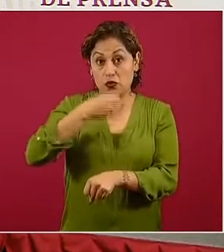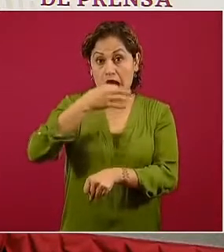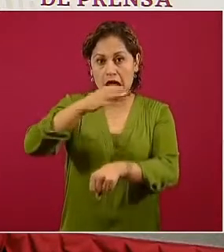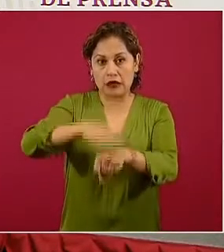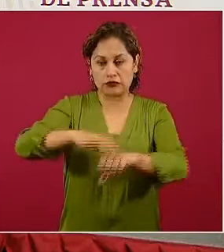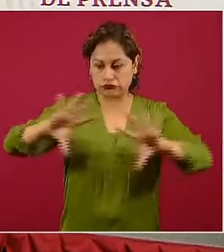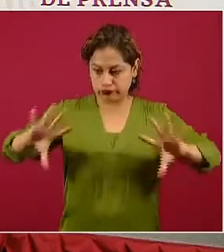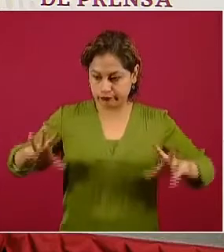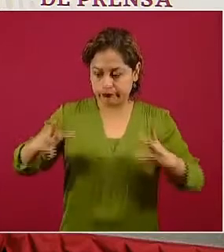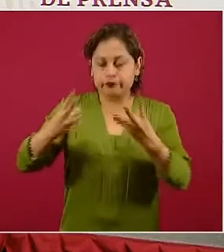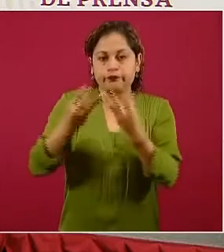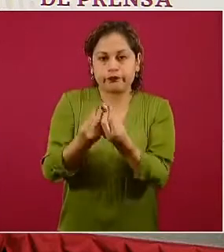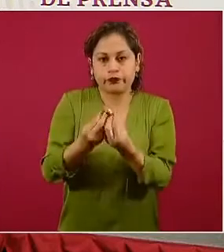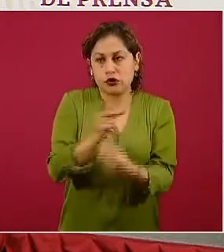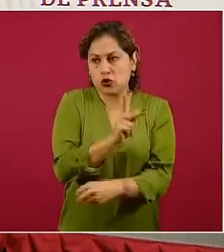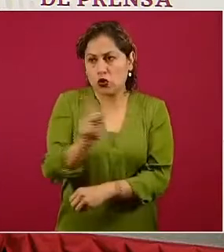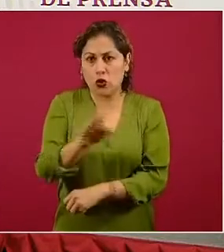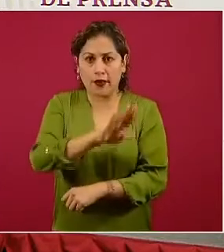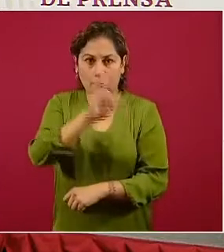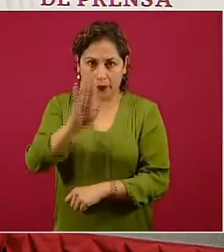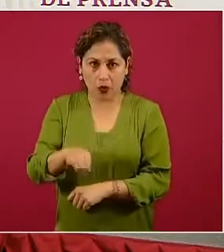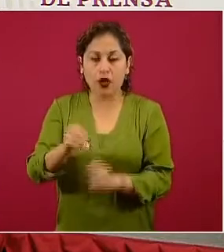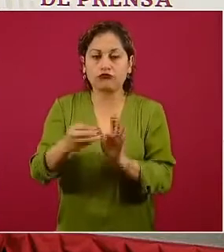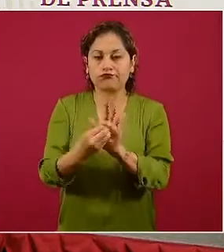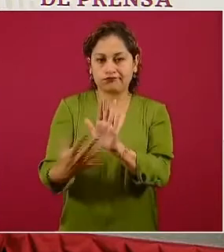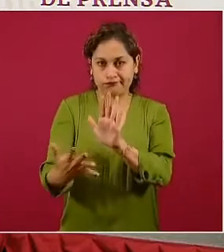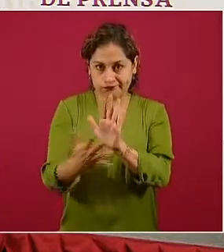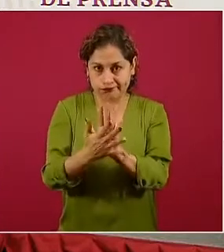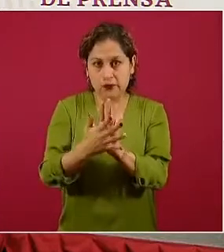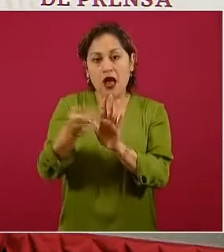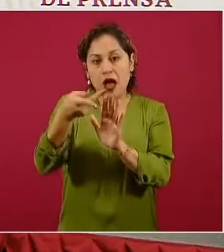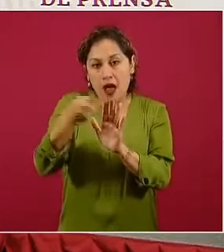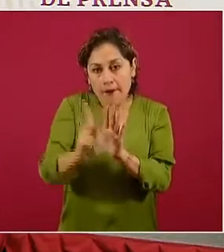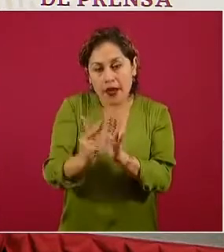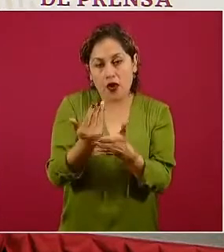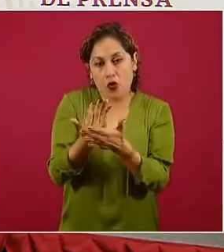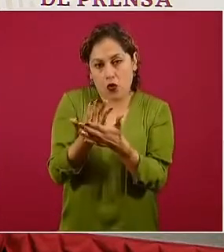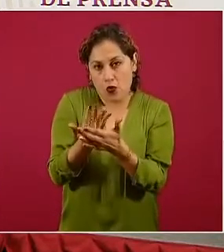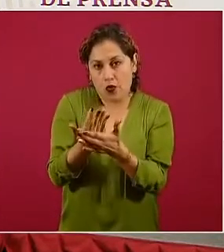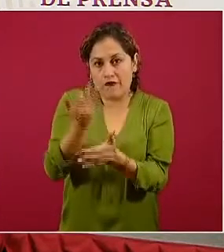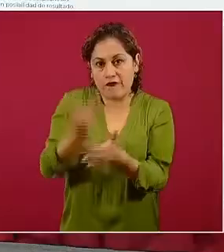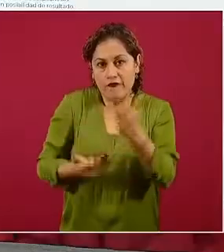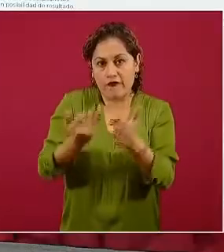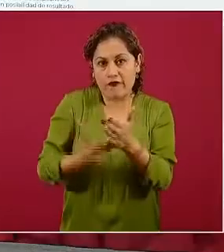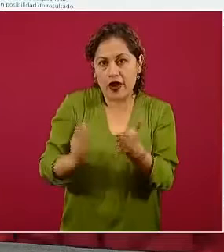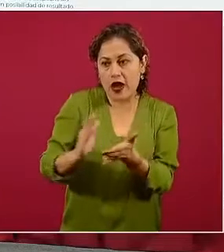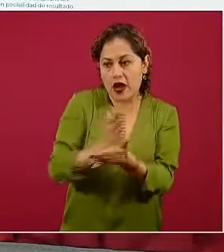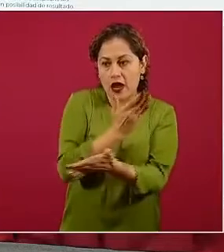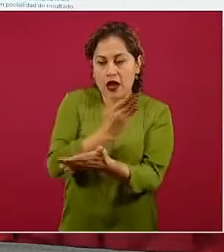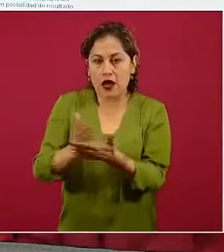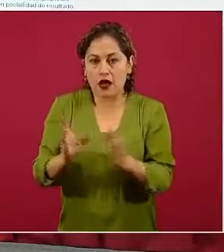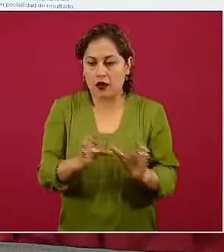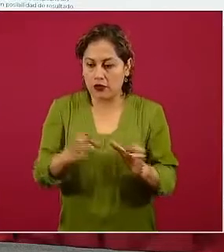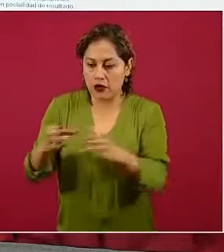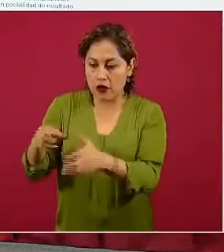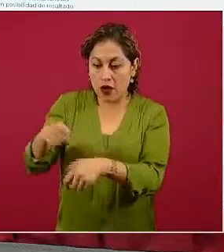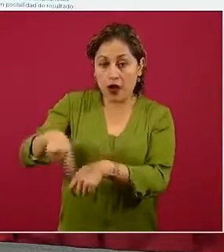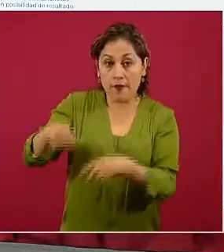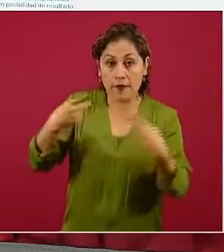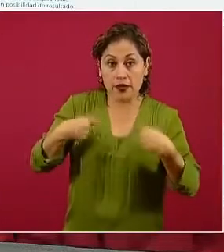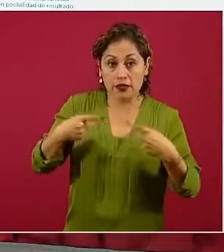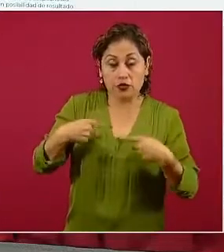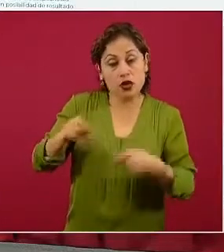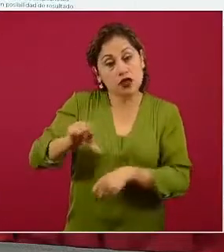personas que han fallecido para en su momento tener integrada toda la posibilidad o la expectativa de que en su